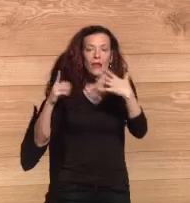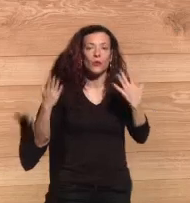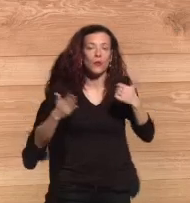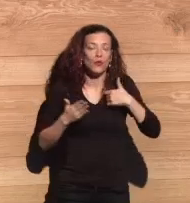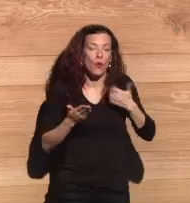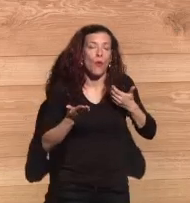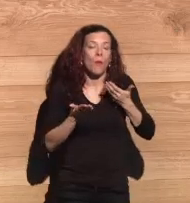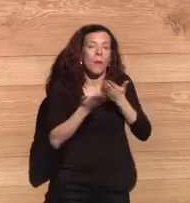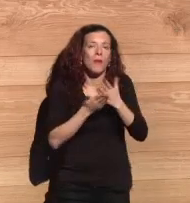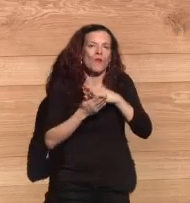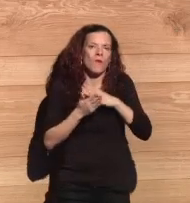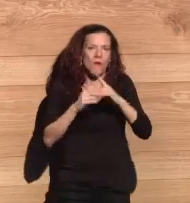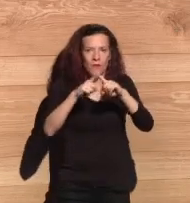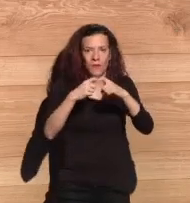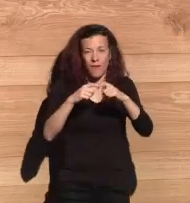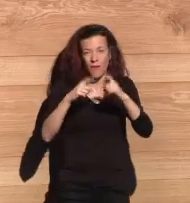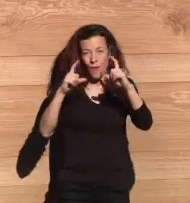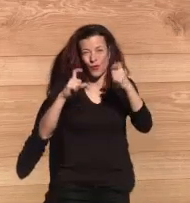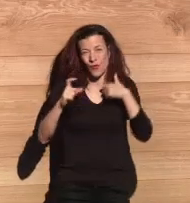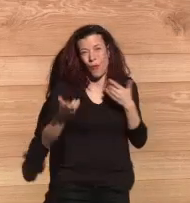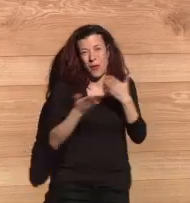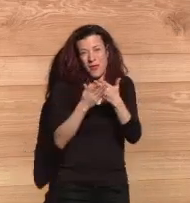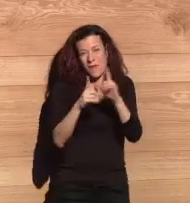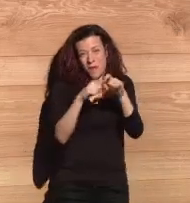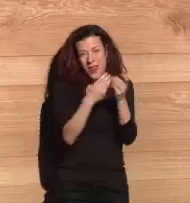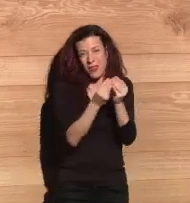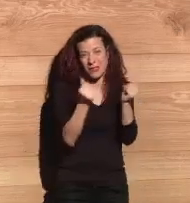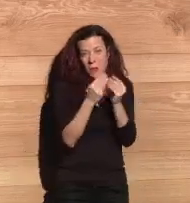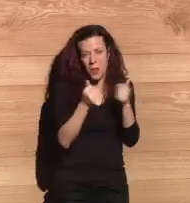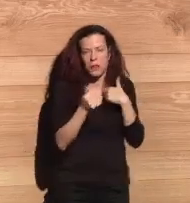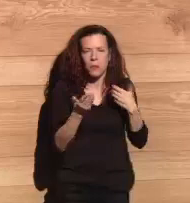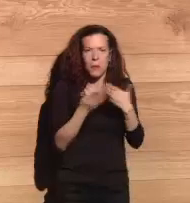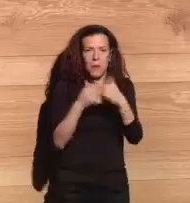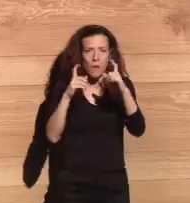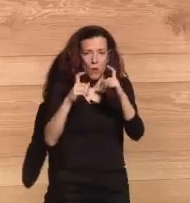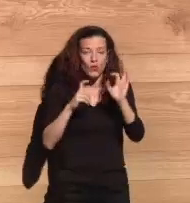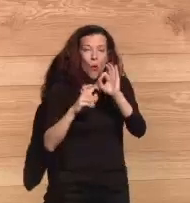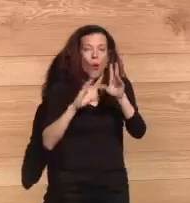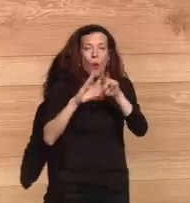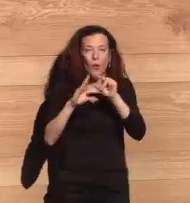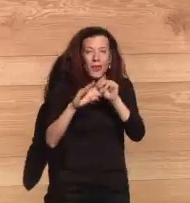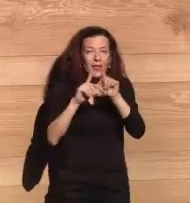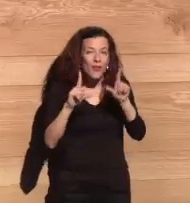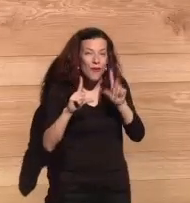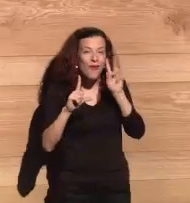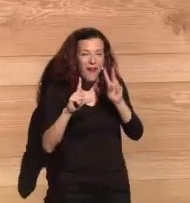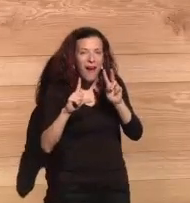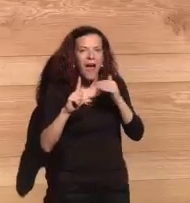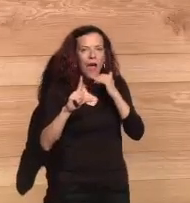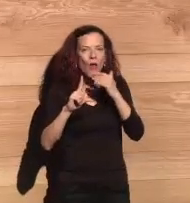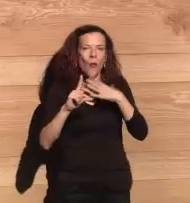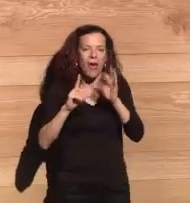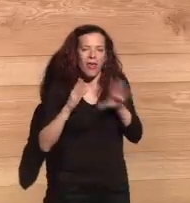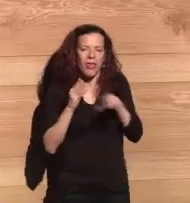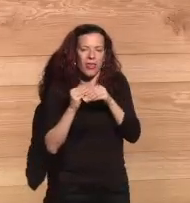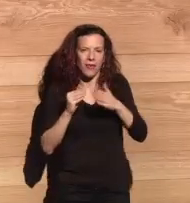pedía fotos a los familiares de sus familiares que estaban desaparecidos, o videos, o cosas que tenían para que yo pudiera